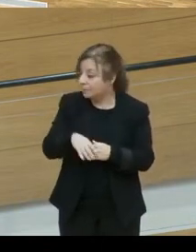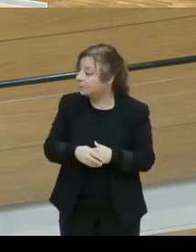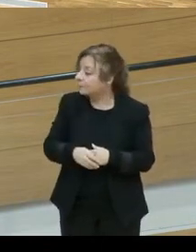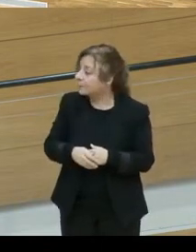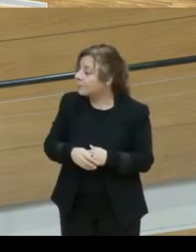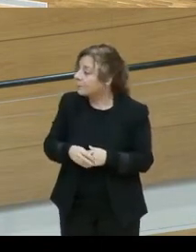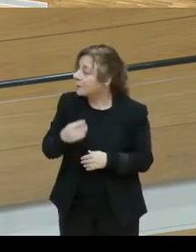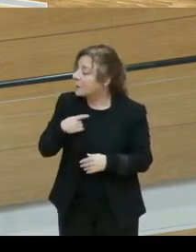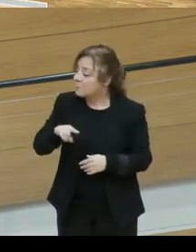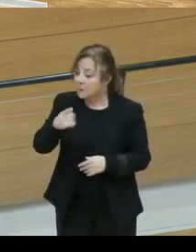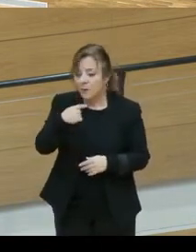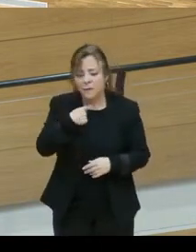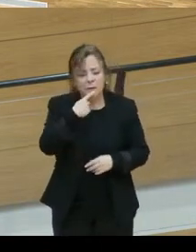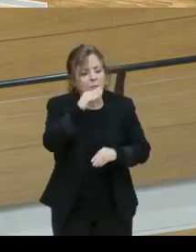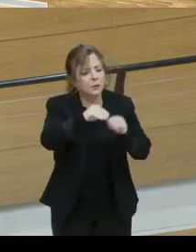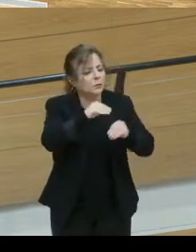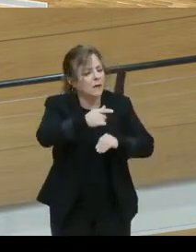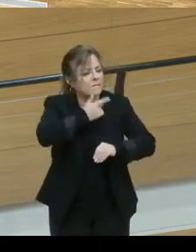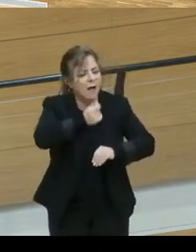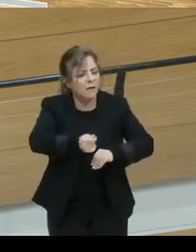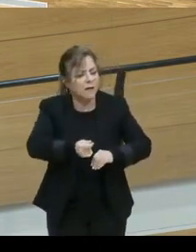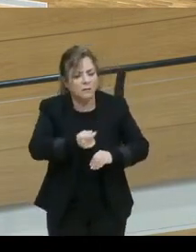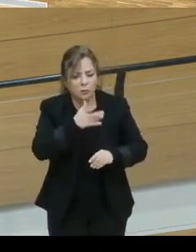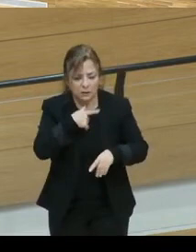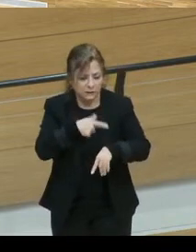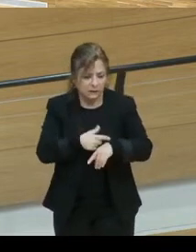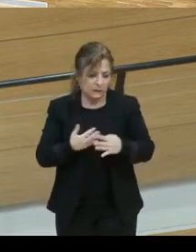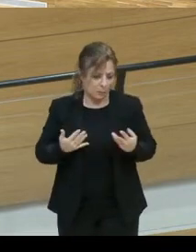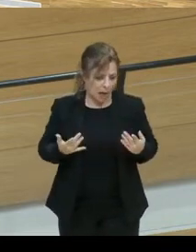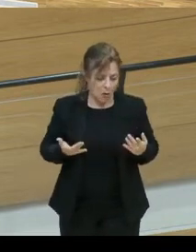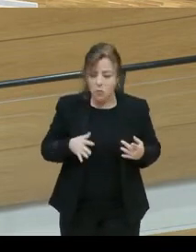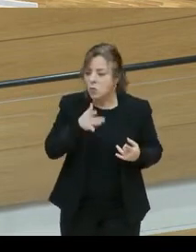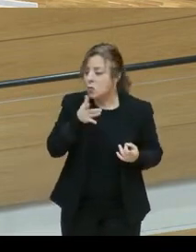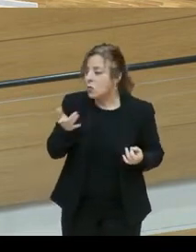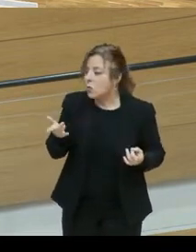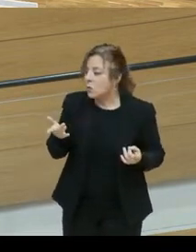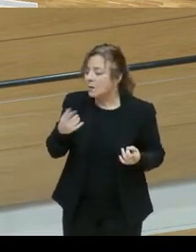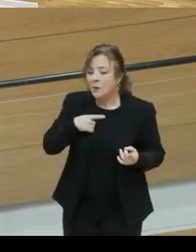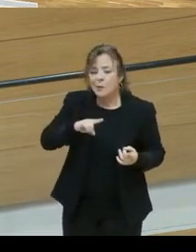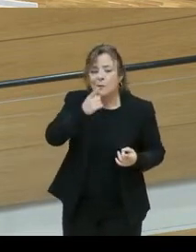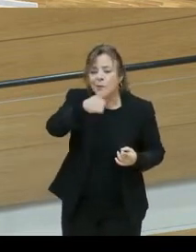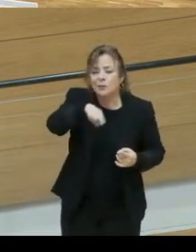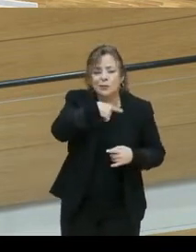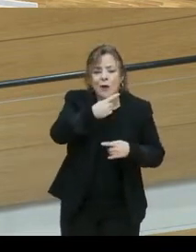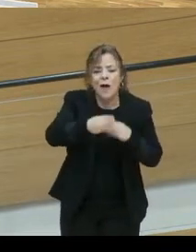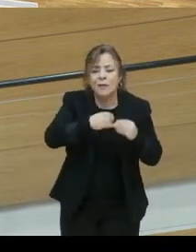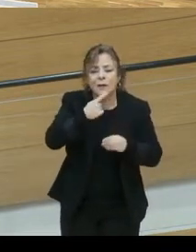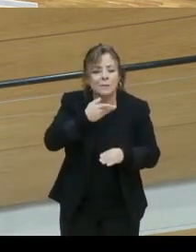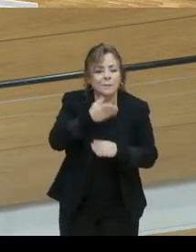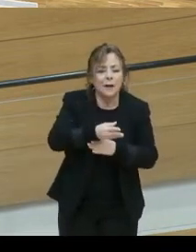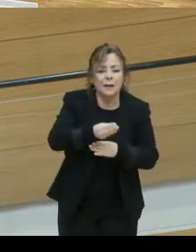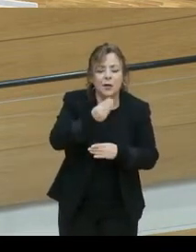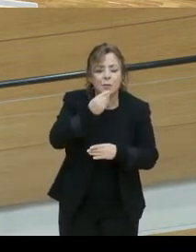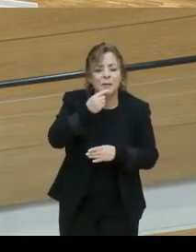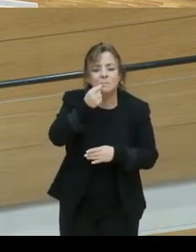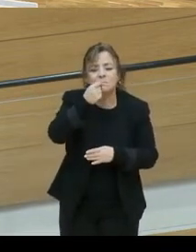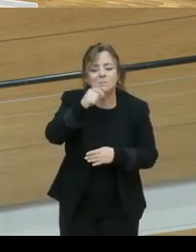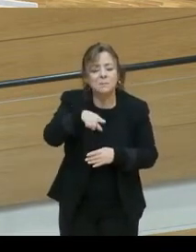Primero os voy a lanzar una pregunta súper fácil porque es muy tempranito y es que ¿qué es lo primero que hacéis cuando os vais a comer una pepa de